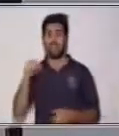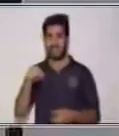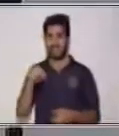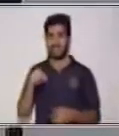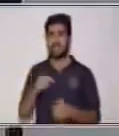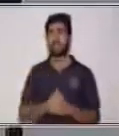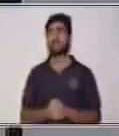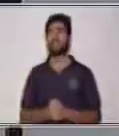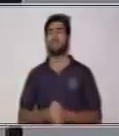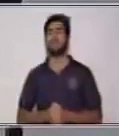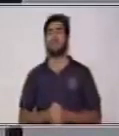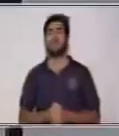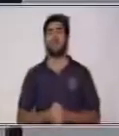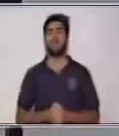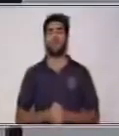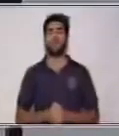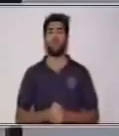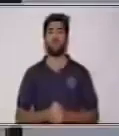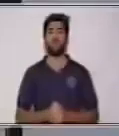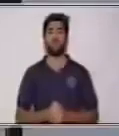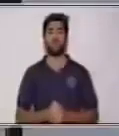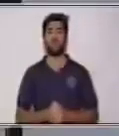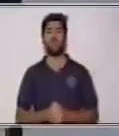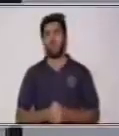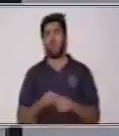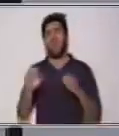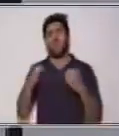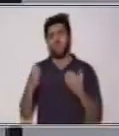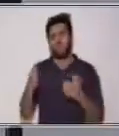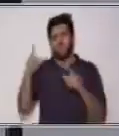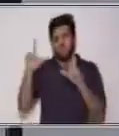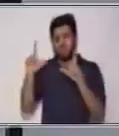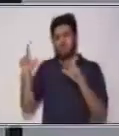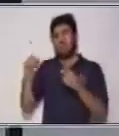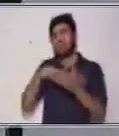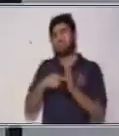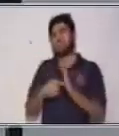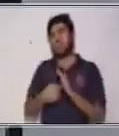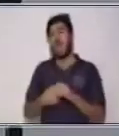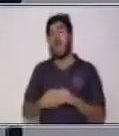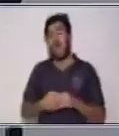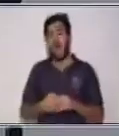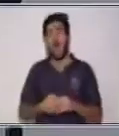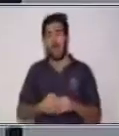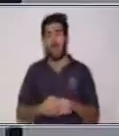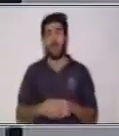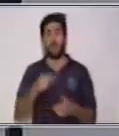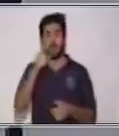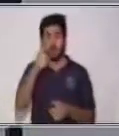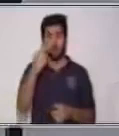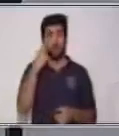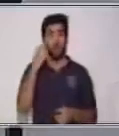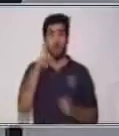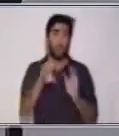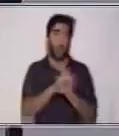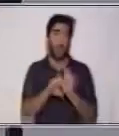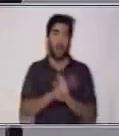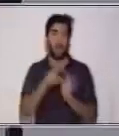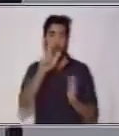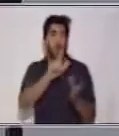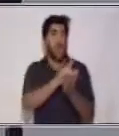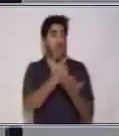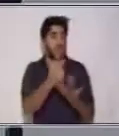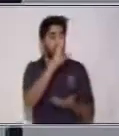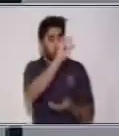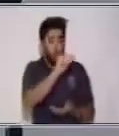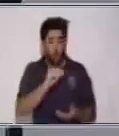en otras palabras. Muy bien, ¿qué es la bibliografía? Es la organización alfabéticamente de los documentos